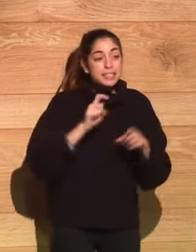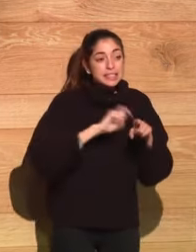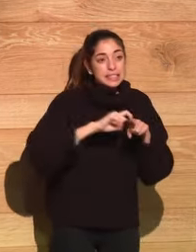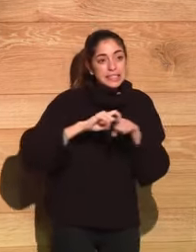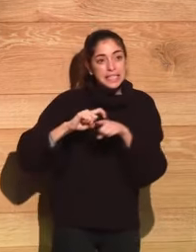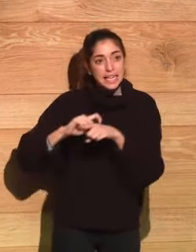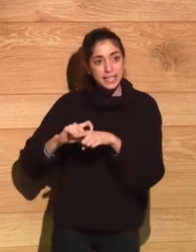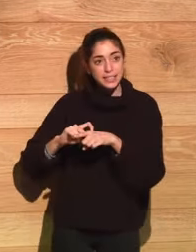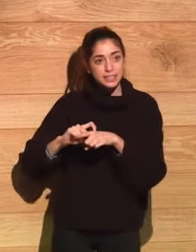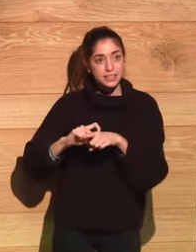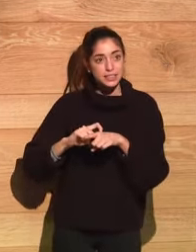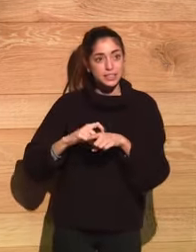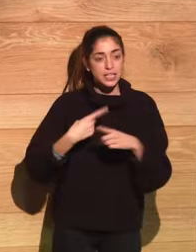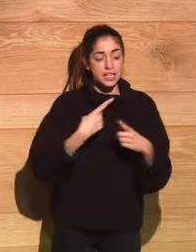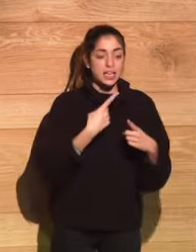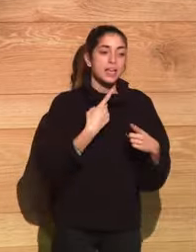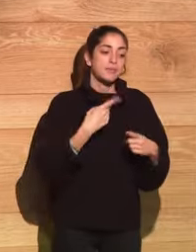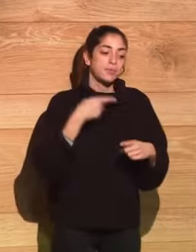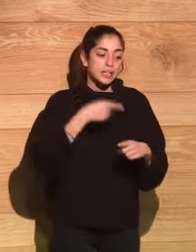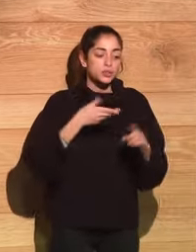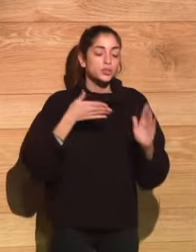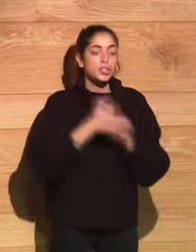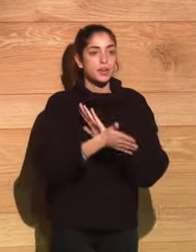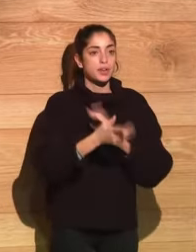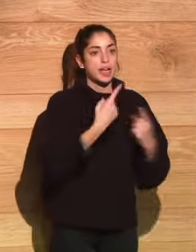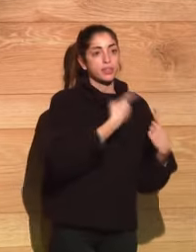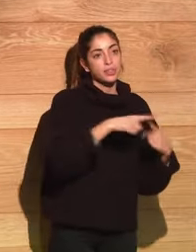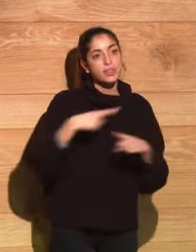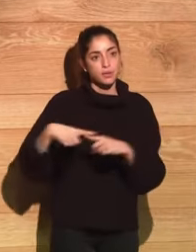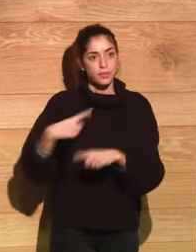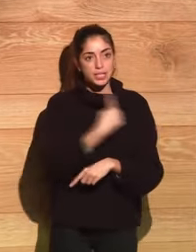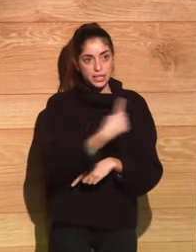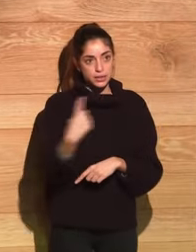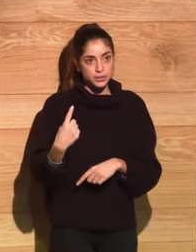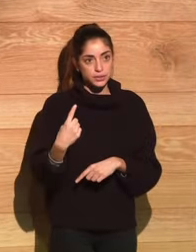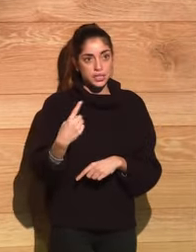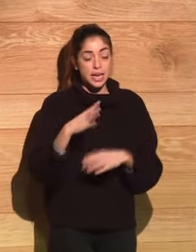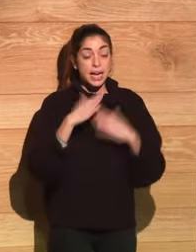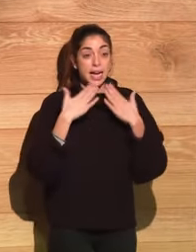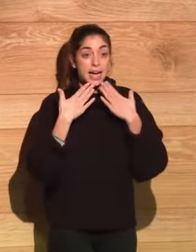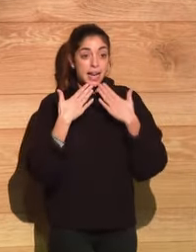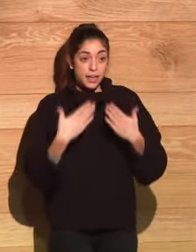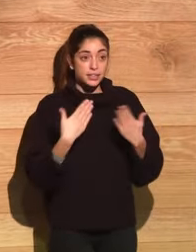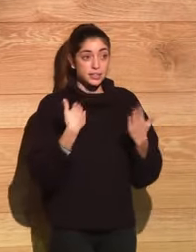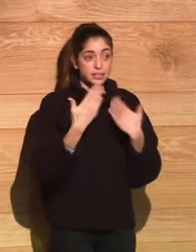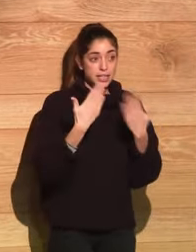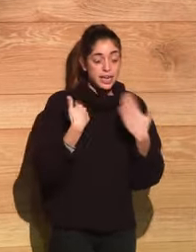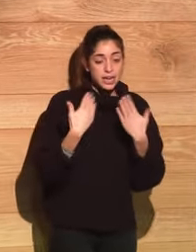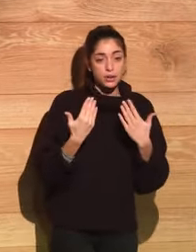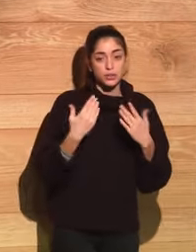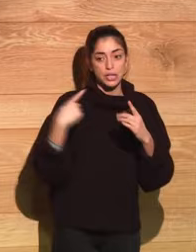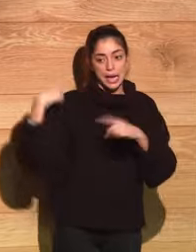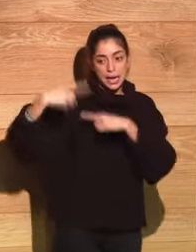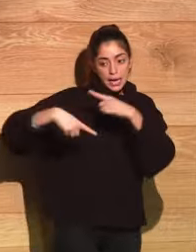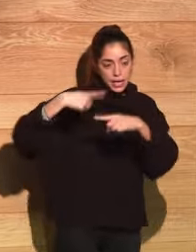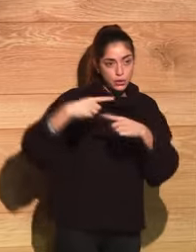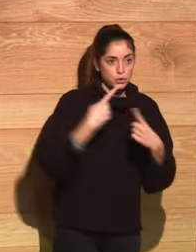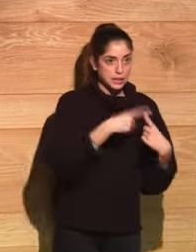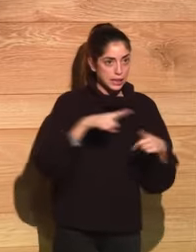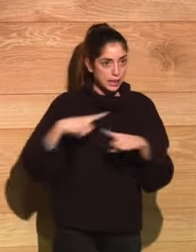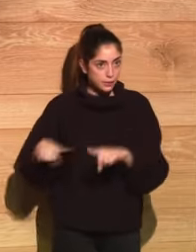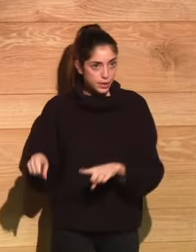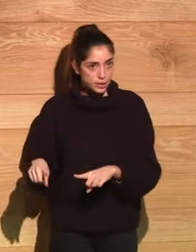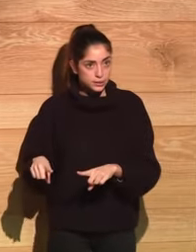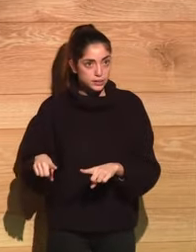creo, diferenciales de este proyecto, ¿no? Ese diálogo intergeneracional entre pensadores del siglo XX